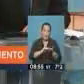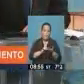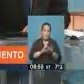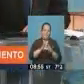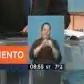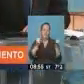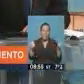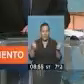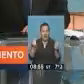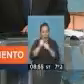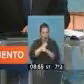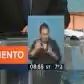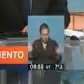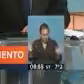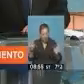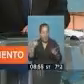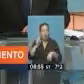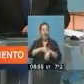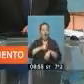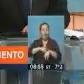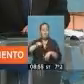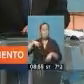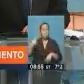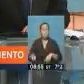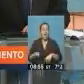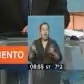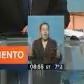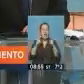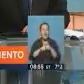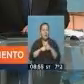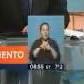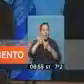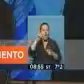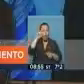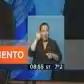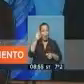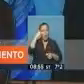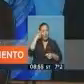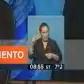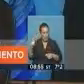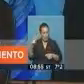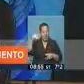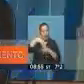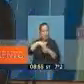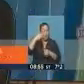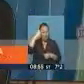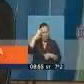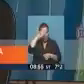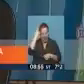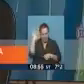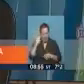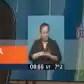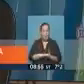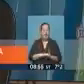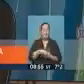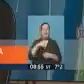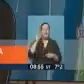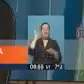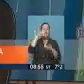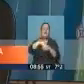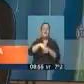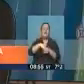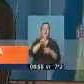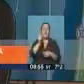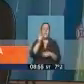para cerrar, reconfirmamos el horario mañana de la audiencia con la OEA. 9:30 en el Congreso de la Nación, va a